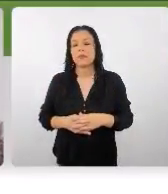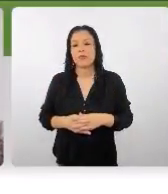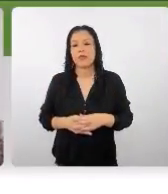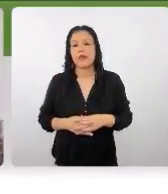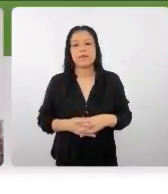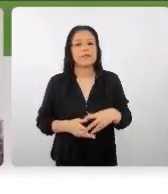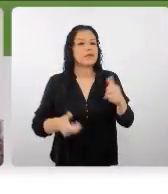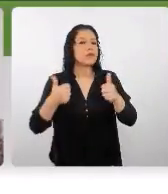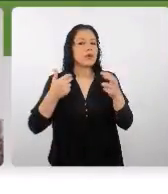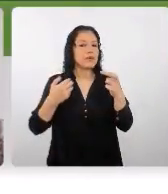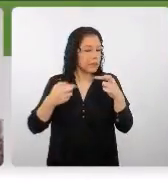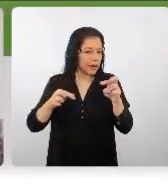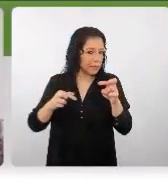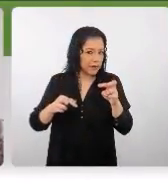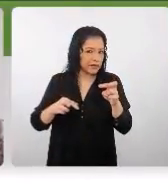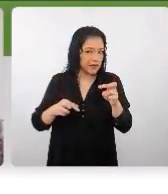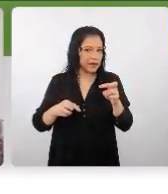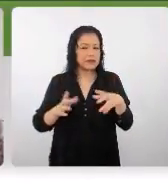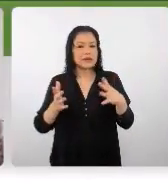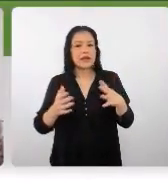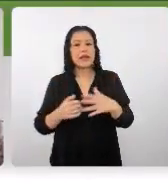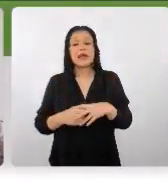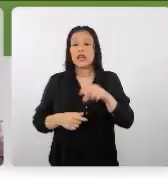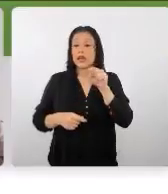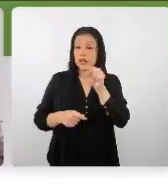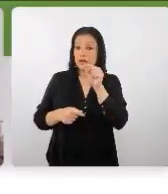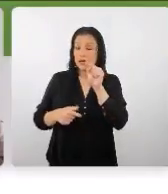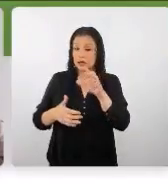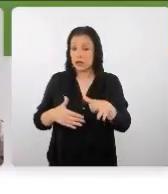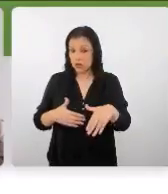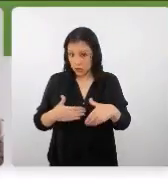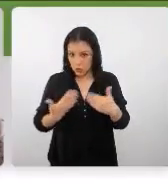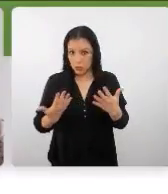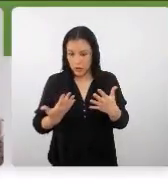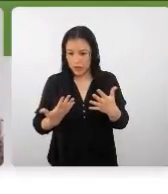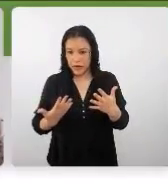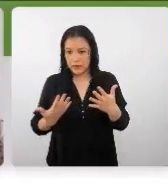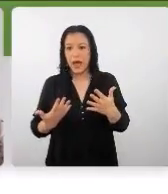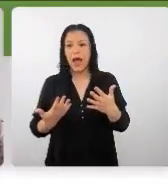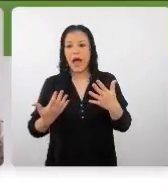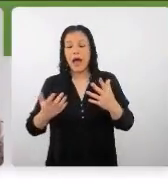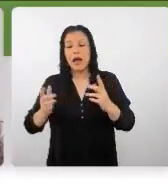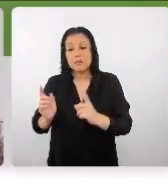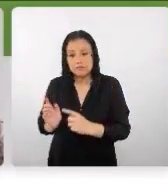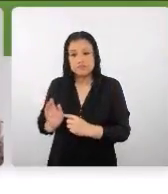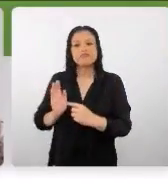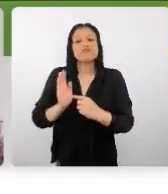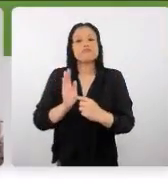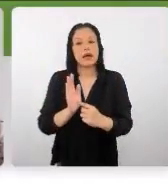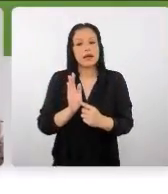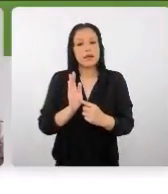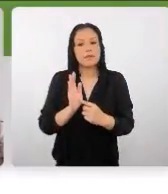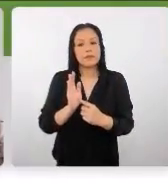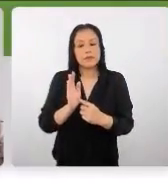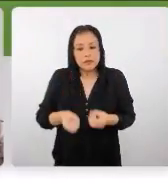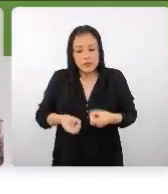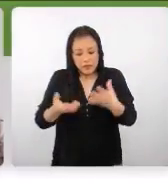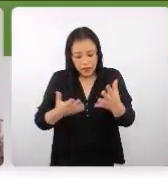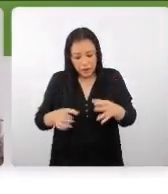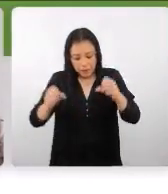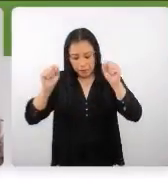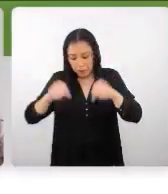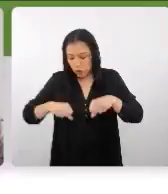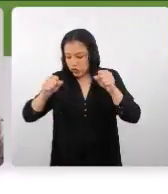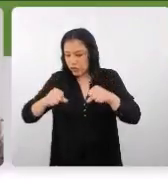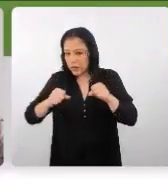Lo que permite un poco es que tú puedas tener presencia, te da vitrina, te da presencia